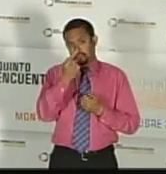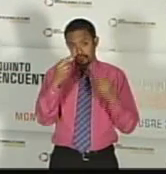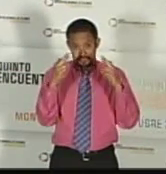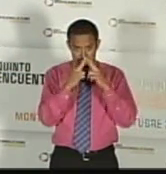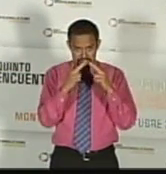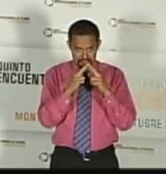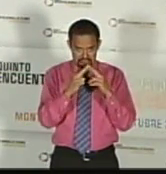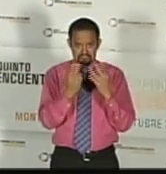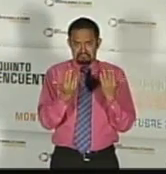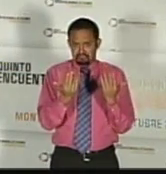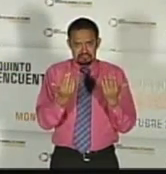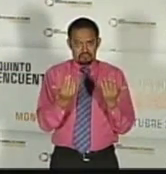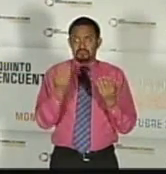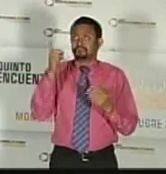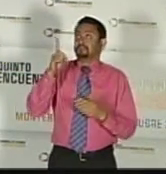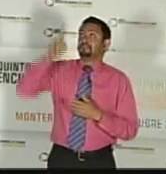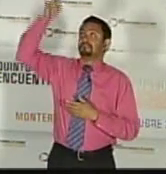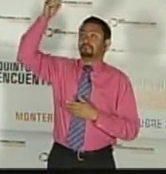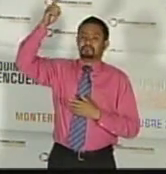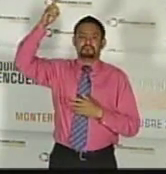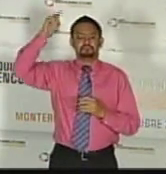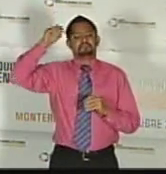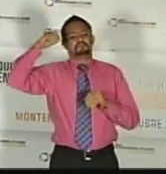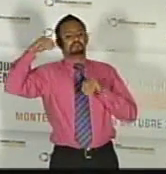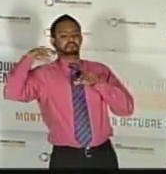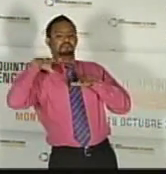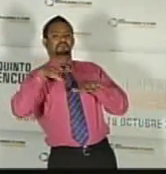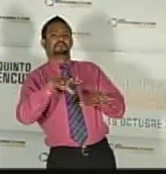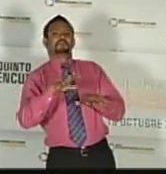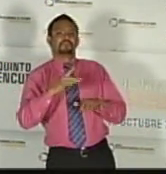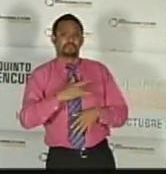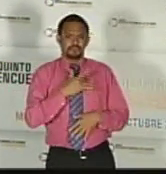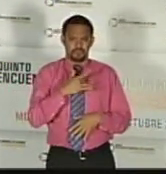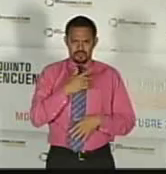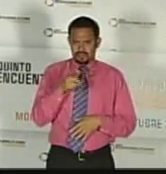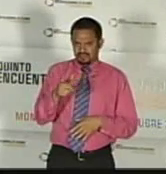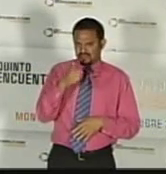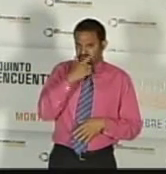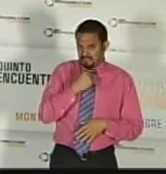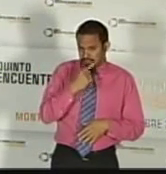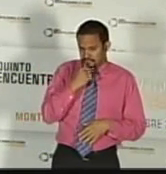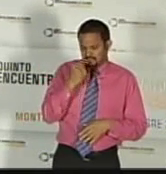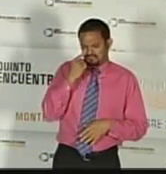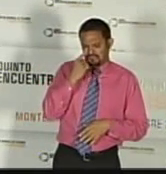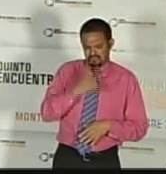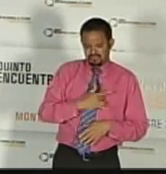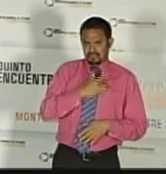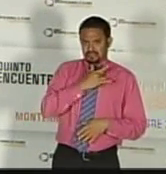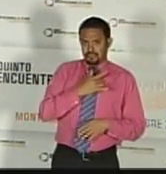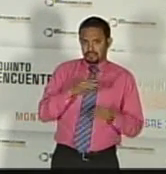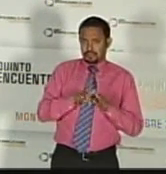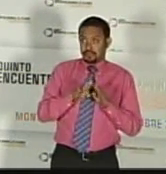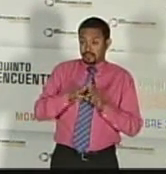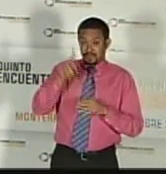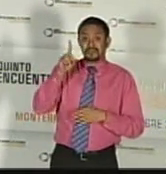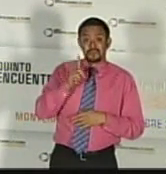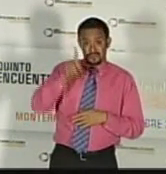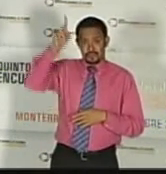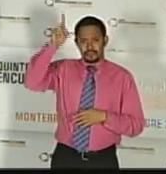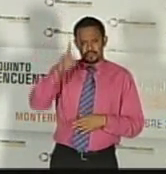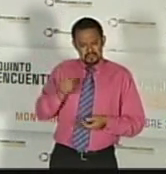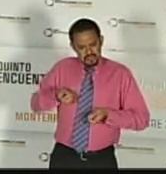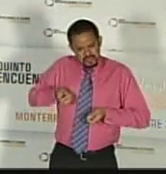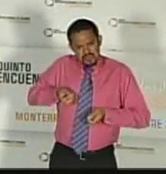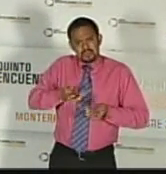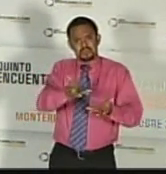de que Dios lo creaba todo desde afuera, lo que él percibió fue que era el impulso divino de la